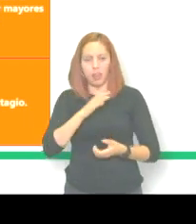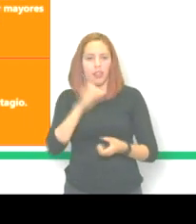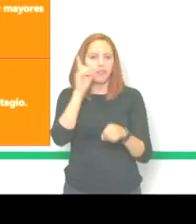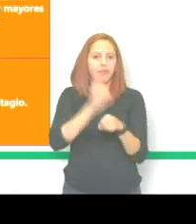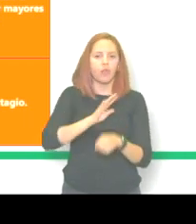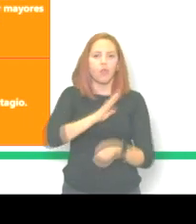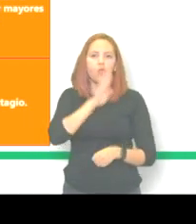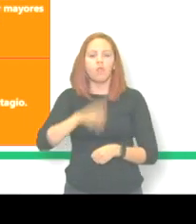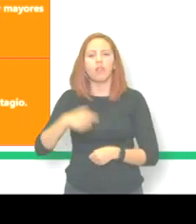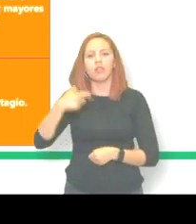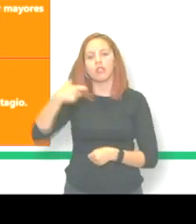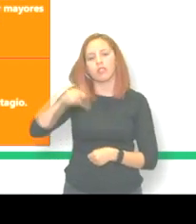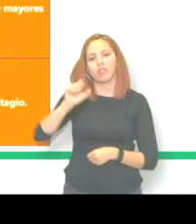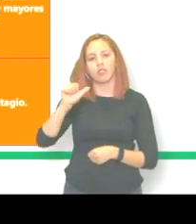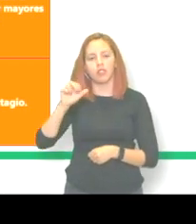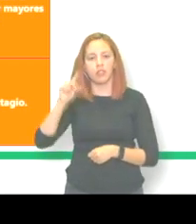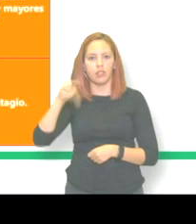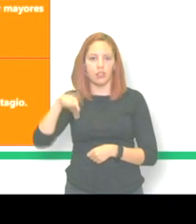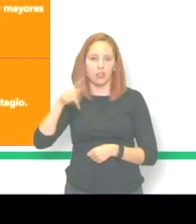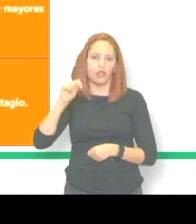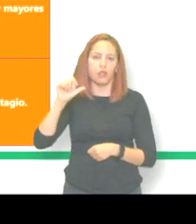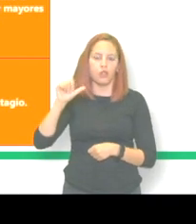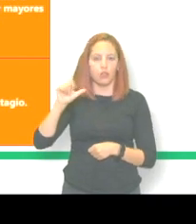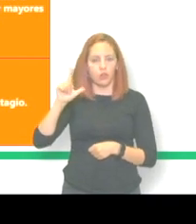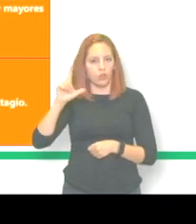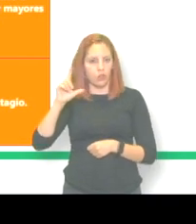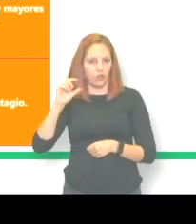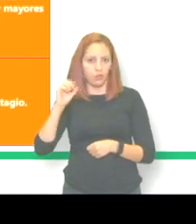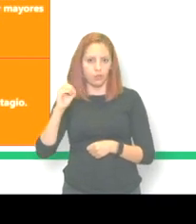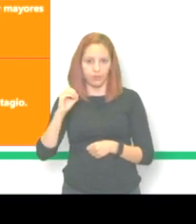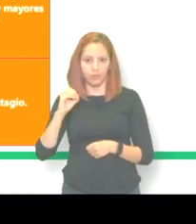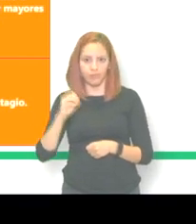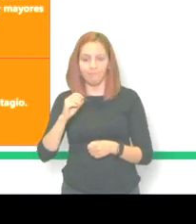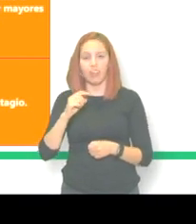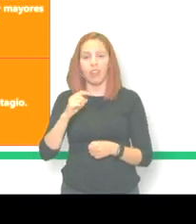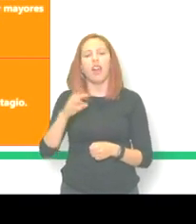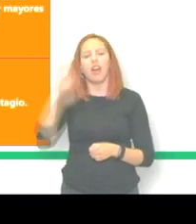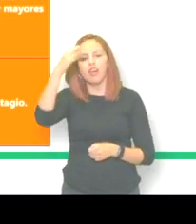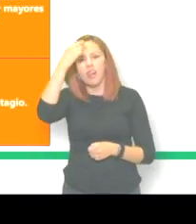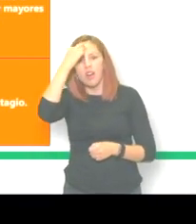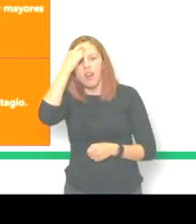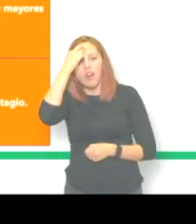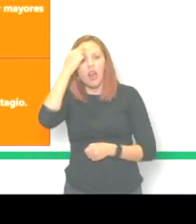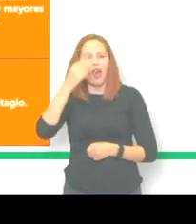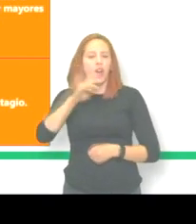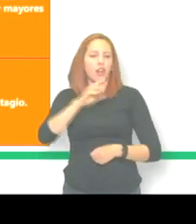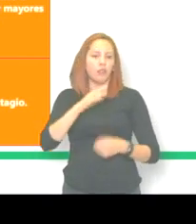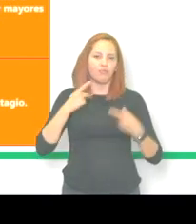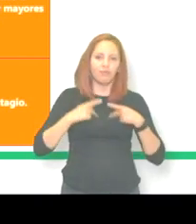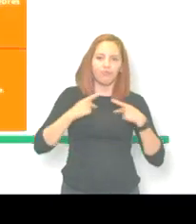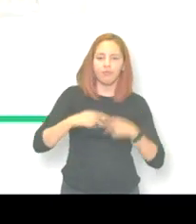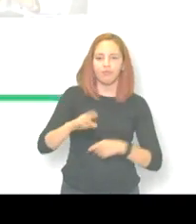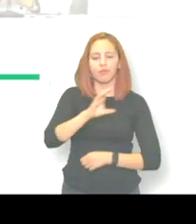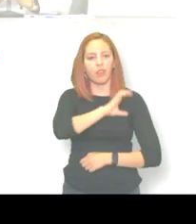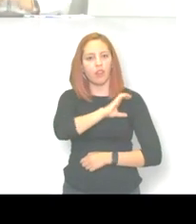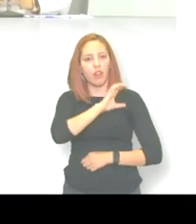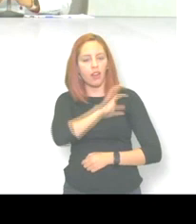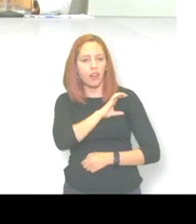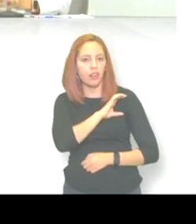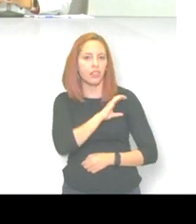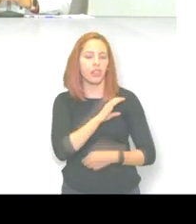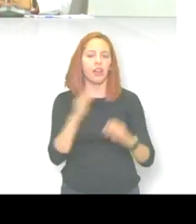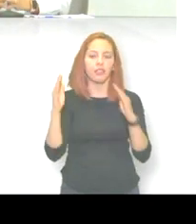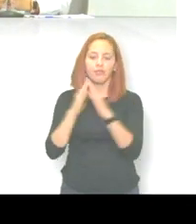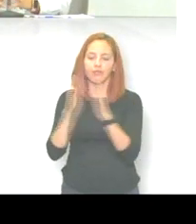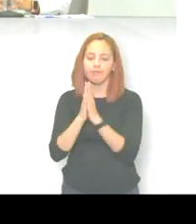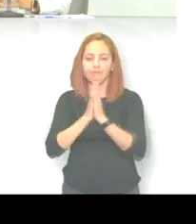que recordar a nuestros familiares en casa, a nuestros seres queridos, están suspendidas, es un alto riesgo de contagio. El semáforo nos